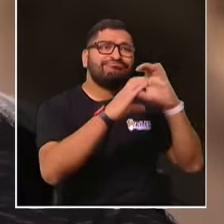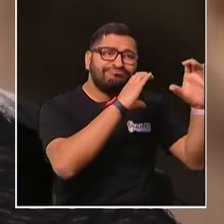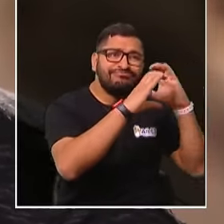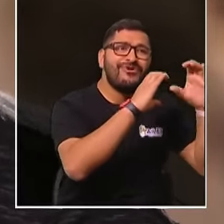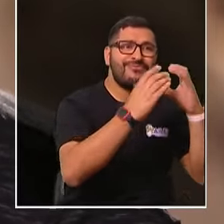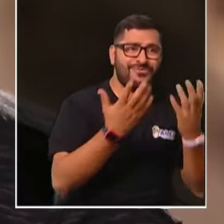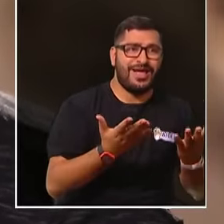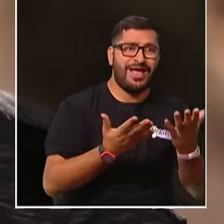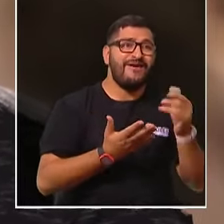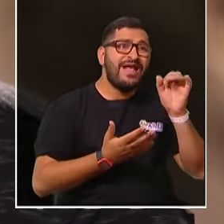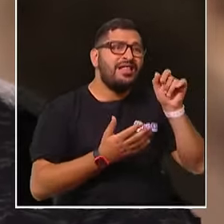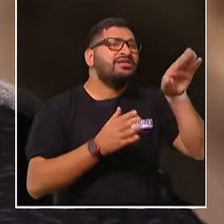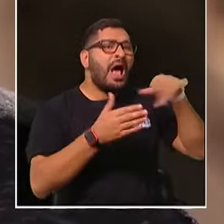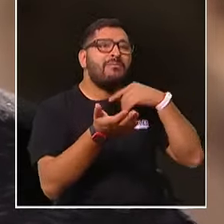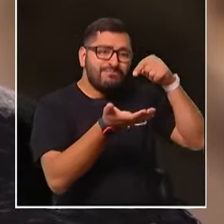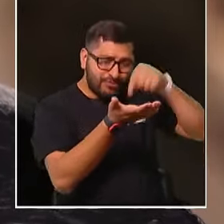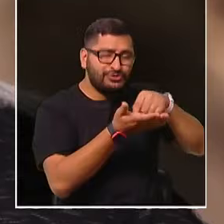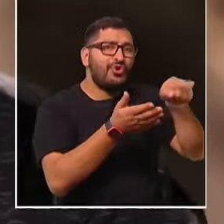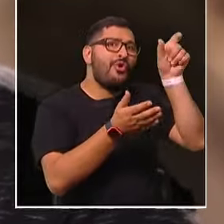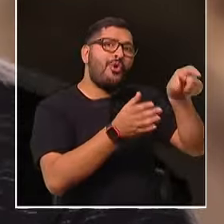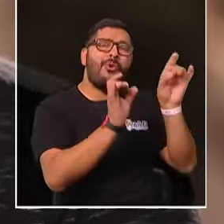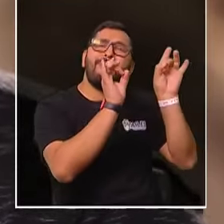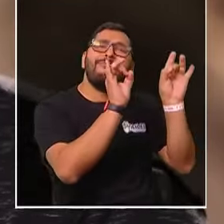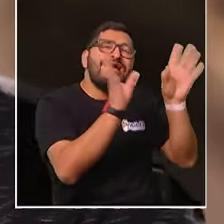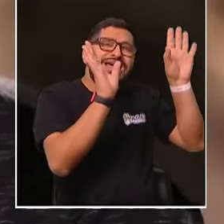teléfono, Fernandita, yo le puse milagrito.